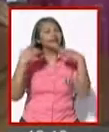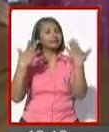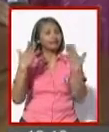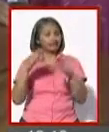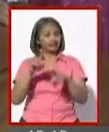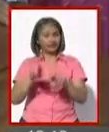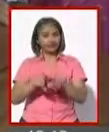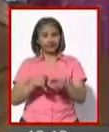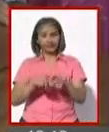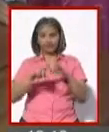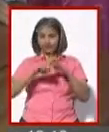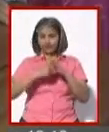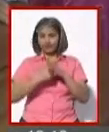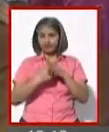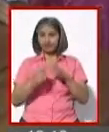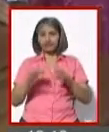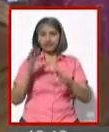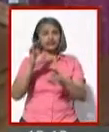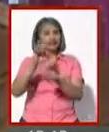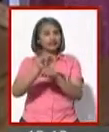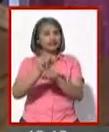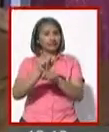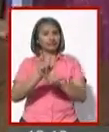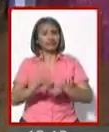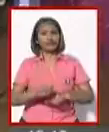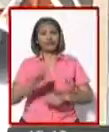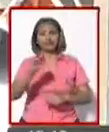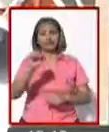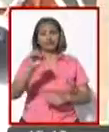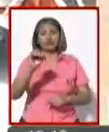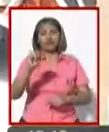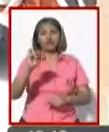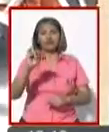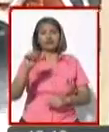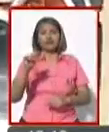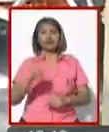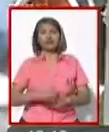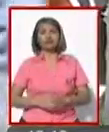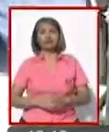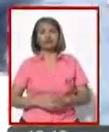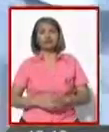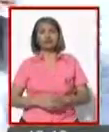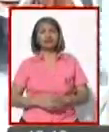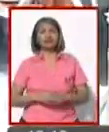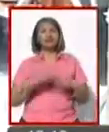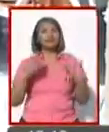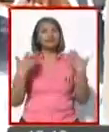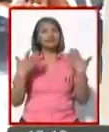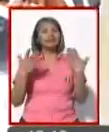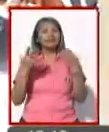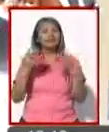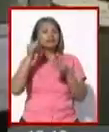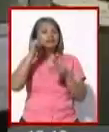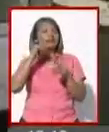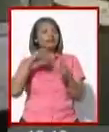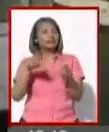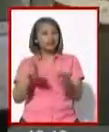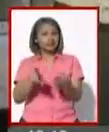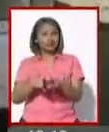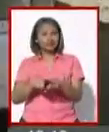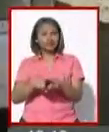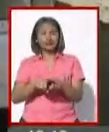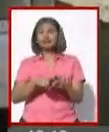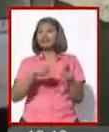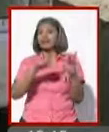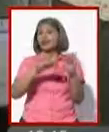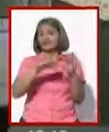procedido inicialmente con el arresto de Sonia Hervas Rojas, quien se constituye en la hermana de